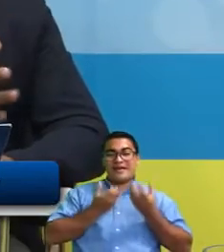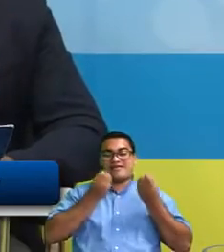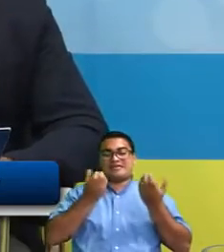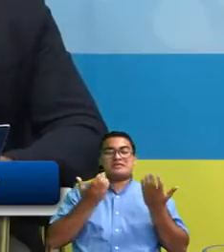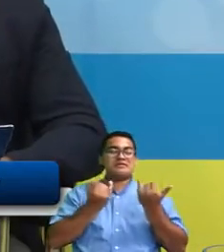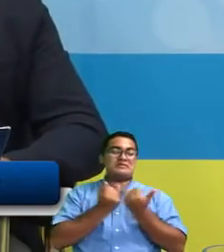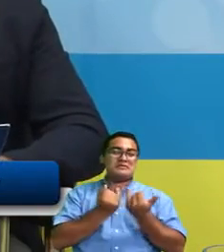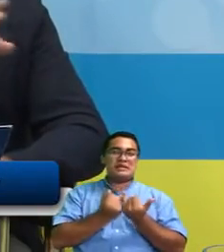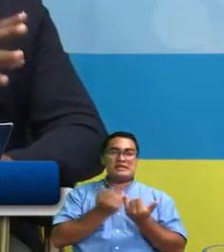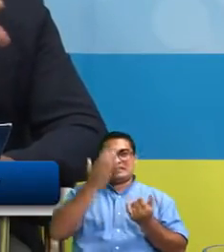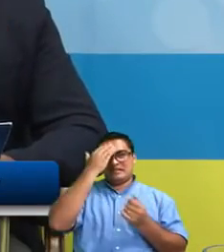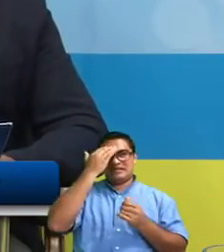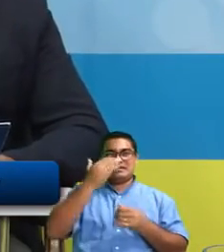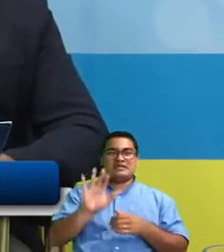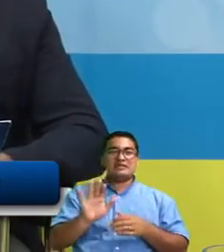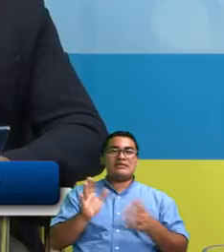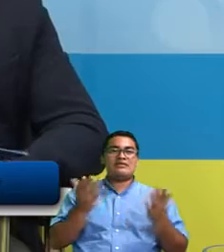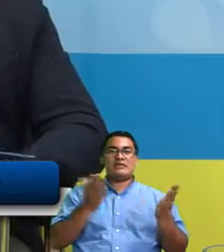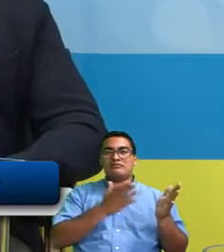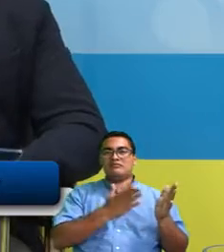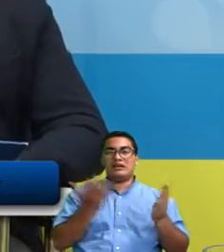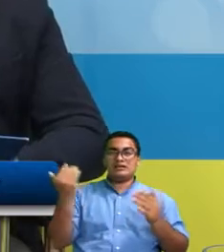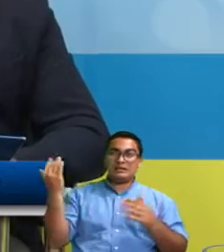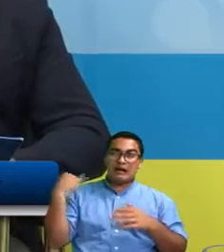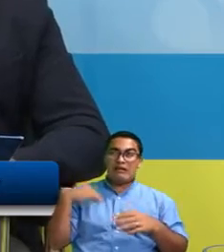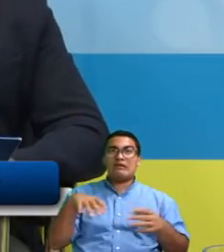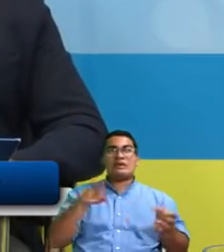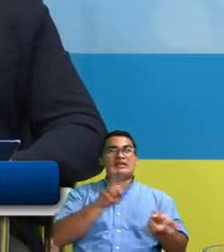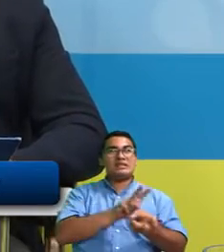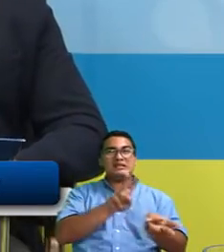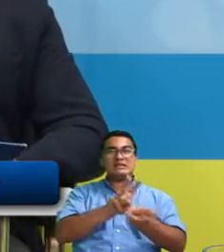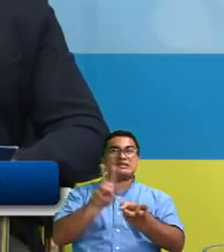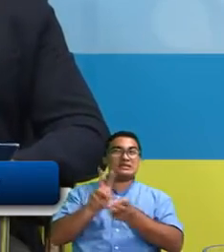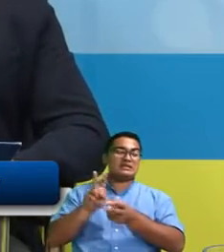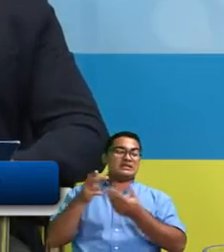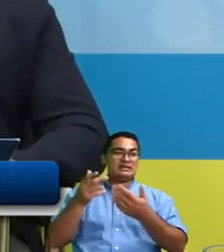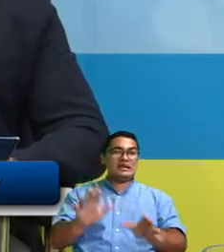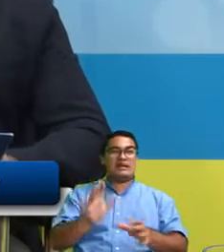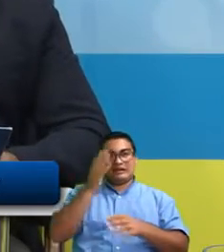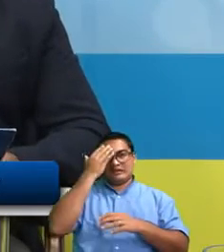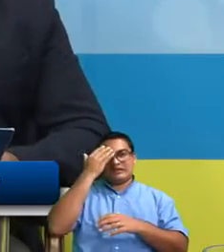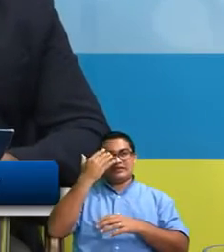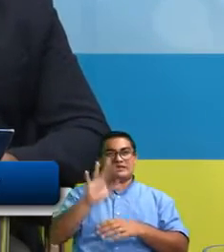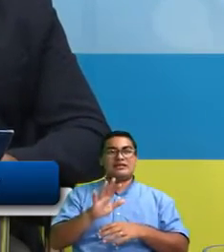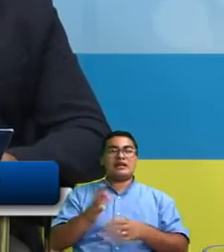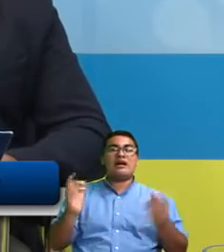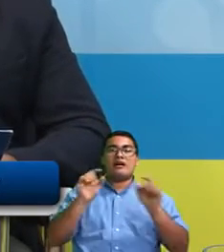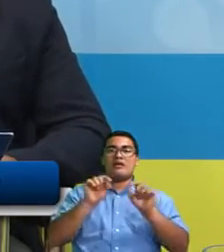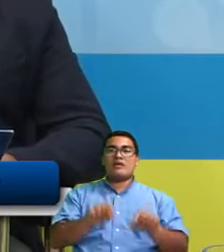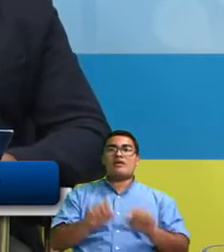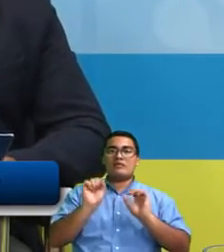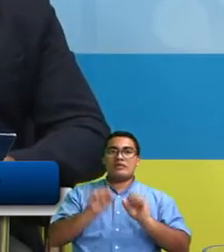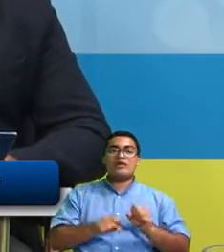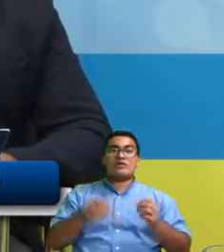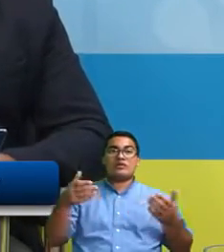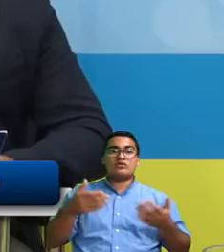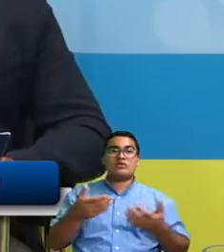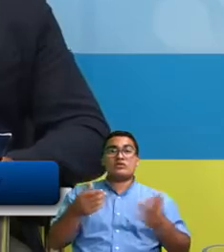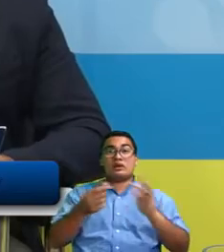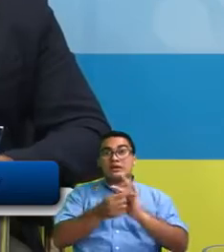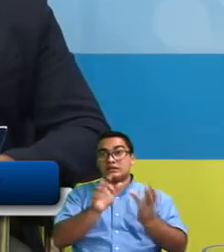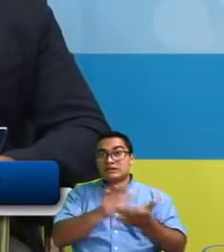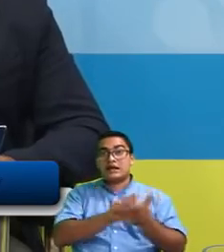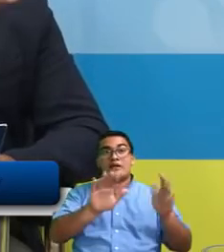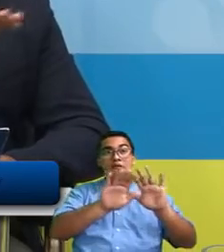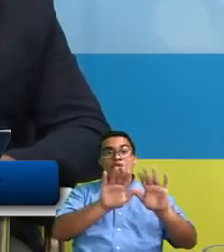dice, él sabe todo su camino, que anduvo de picaflor, sabe que ahora va a adquirir una nueva, se va a casar con alguien,